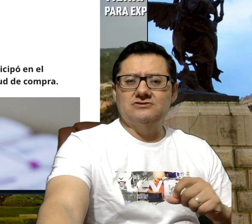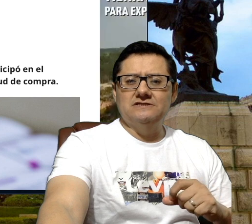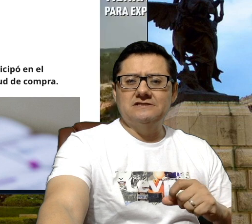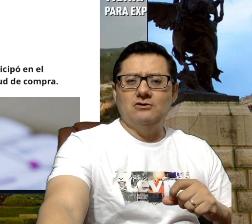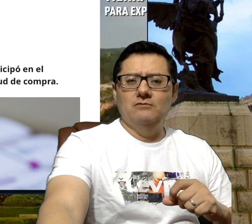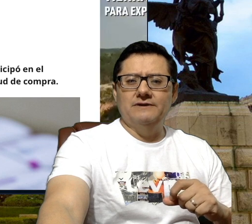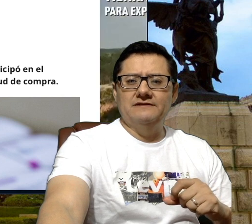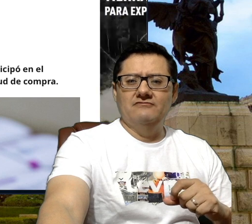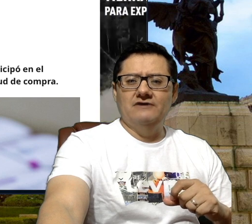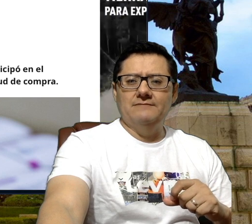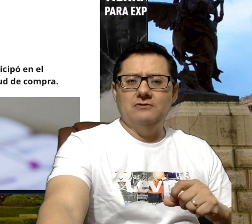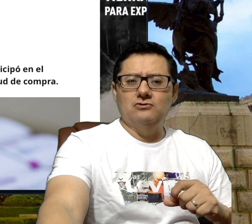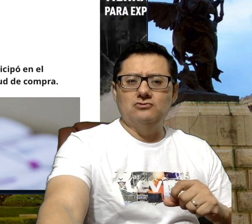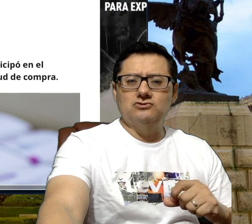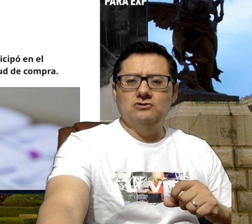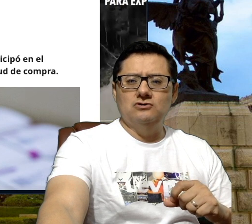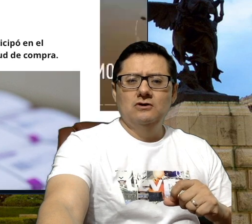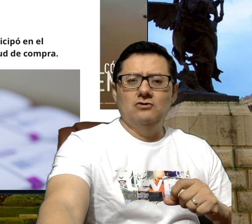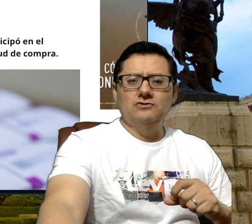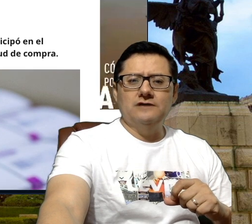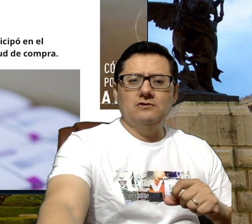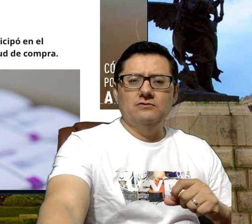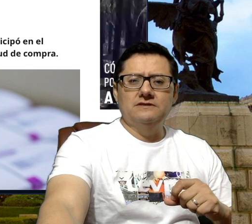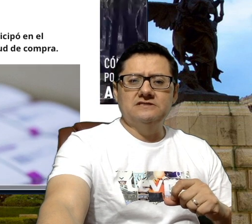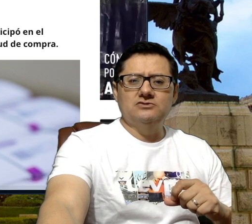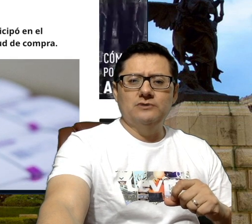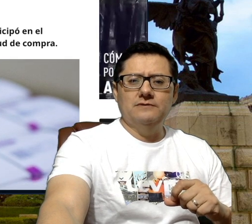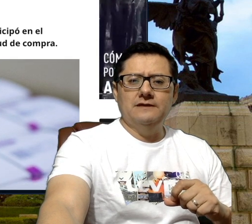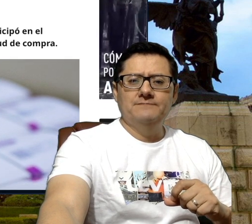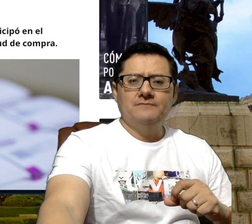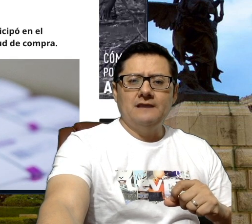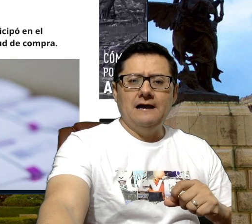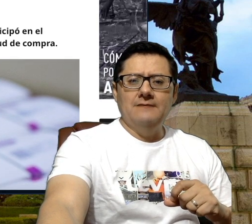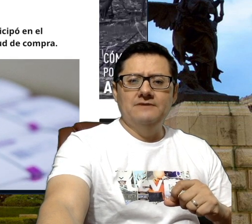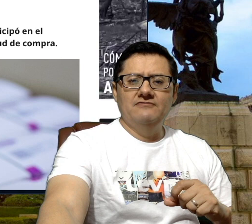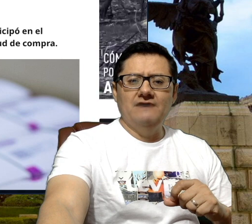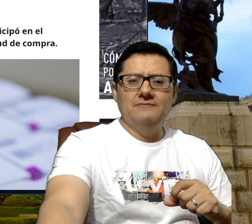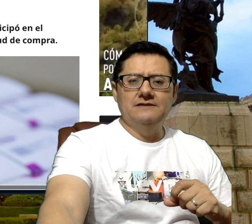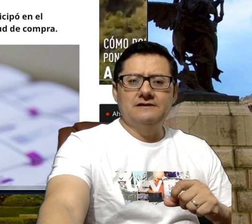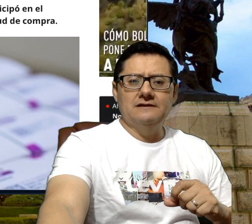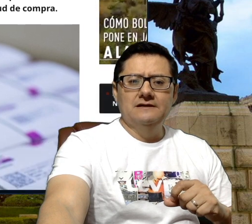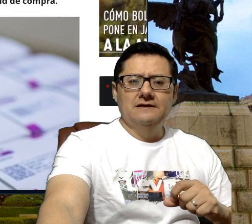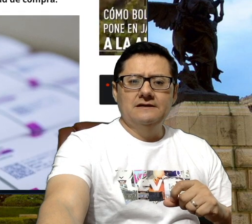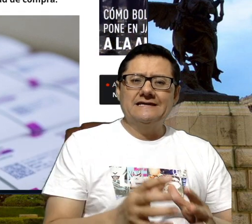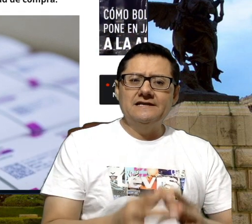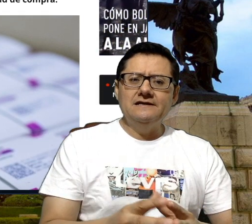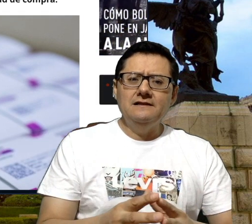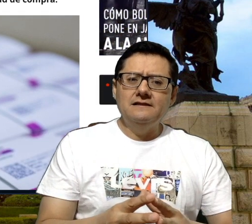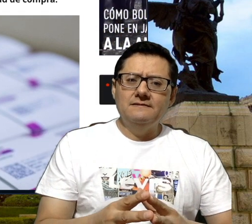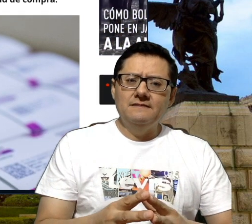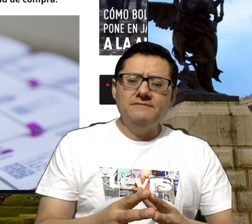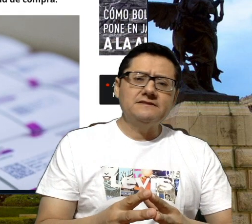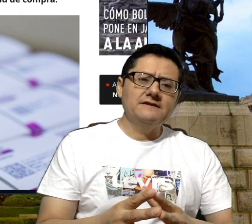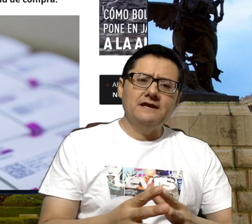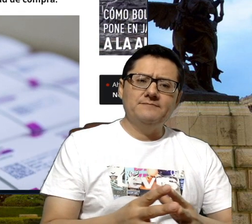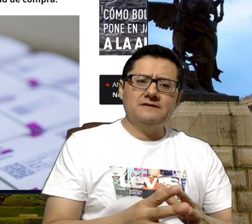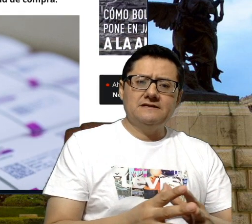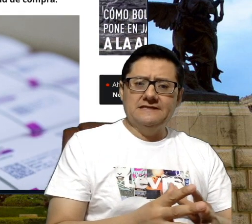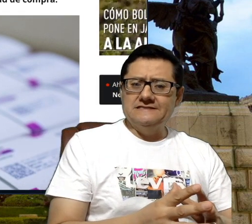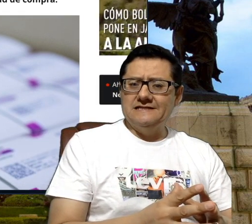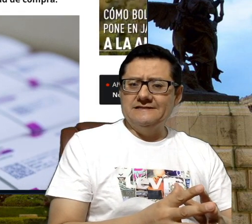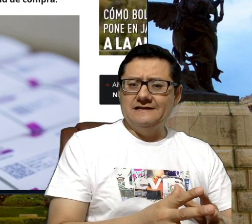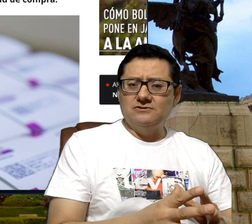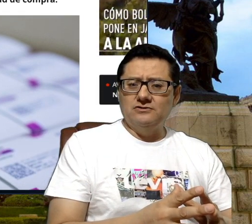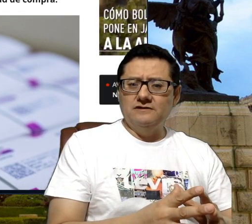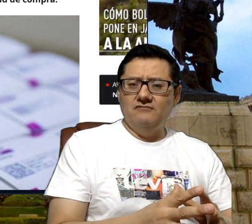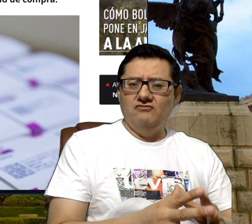las naciones que compran el fármaco ruso contra el COVID-19, Abifavir. Kirill Mitriyev,